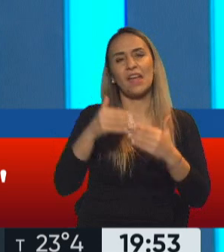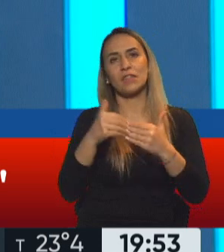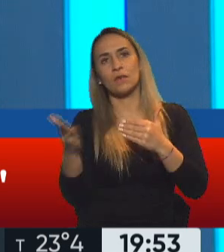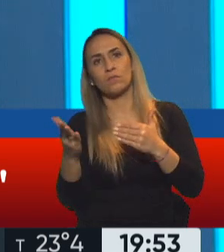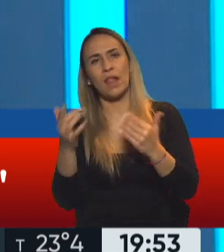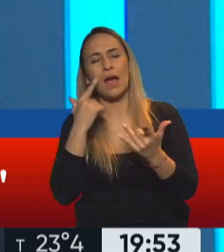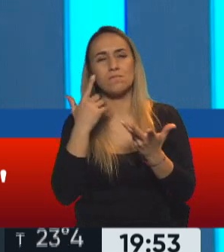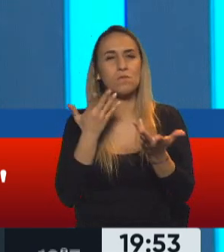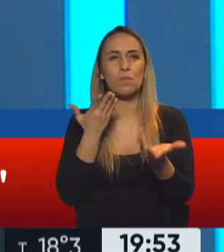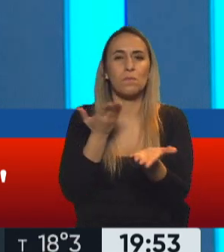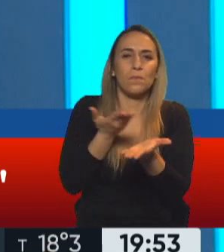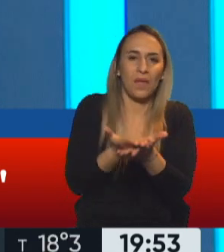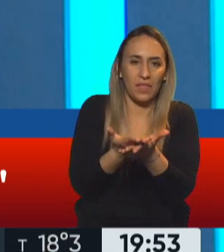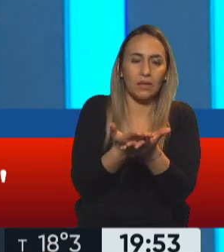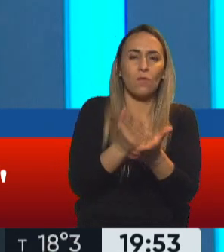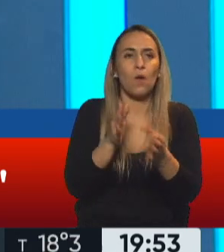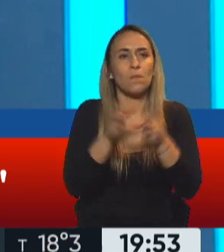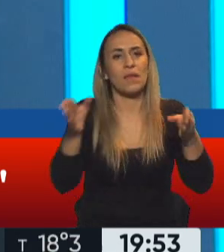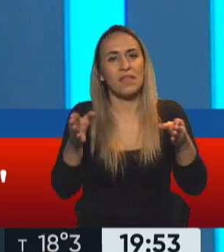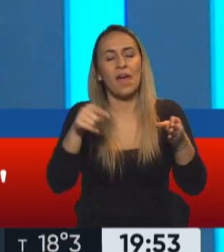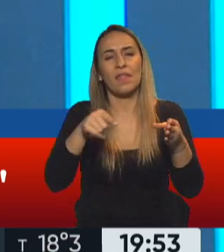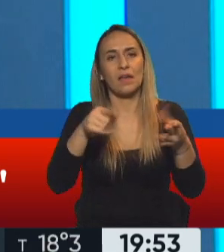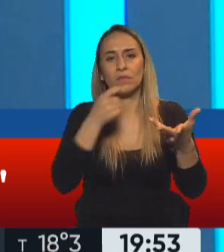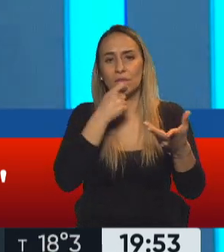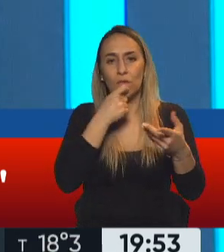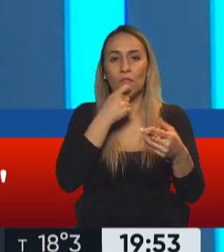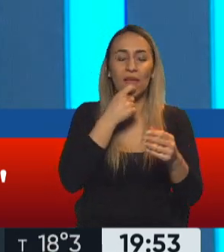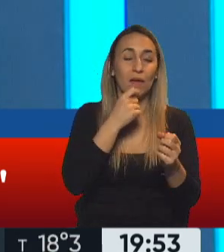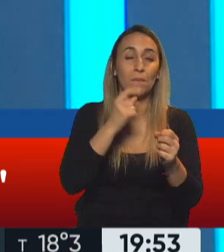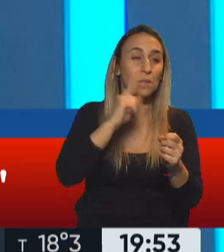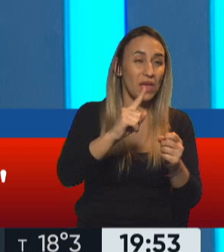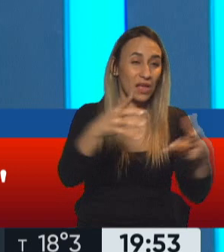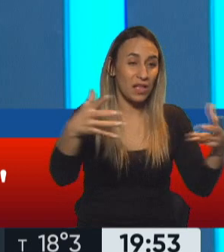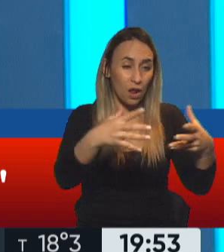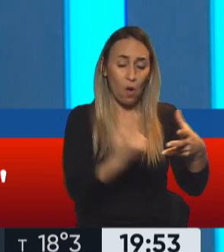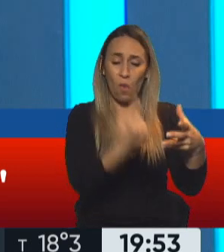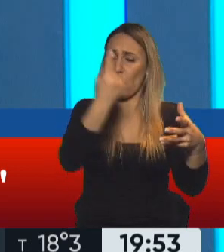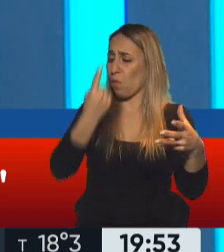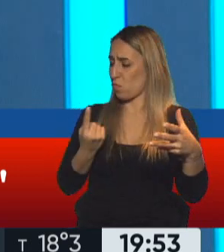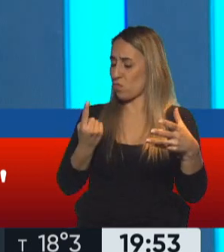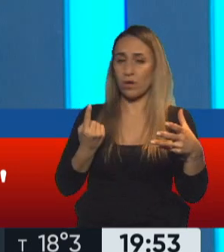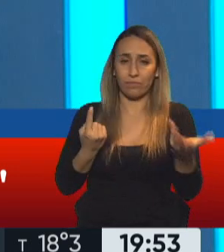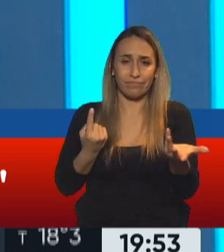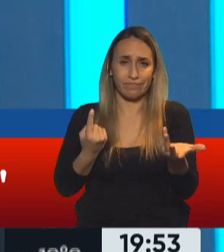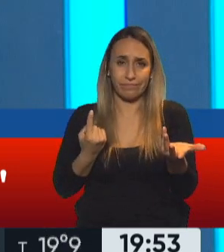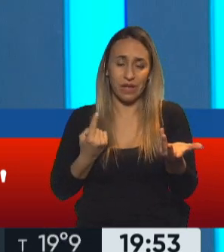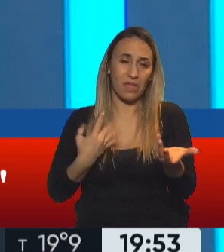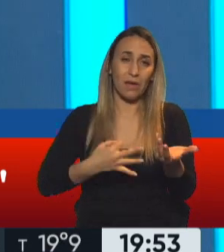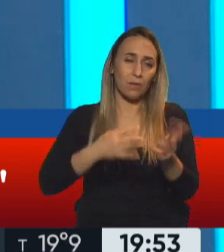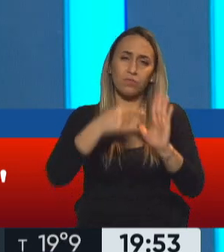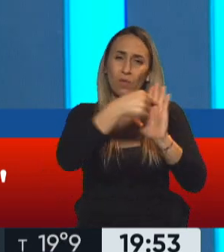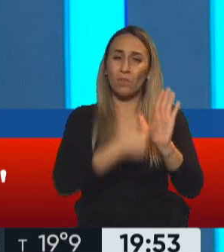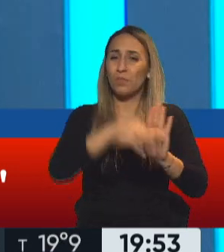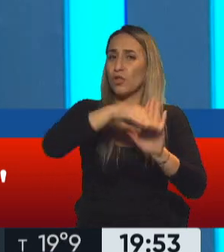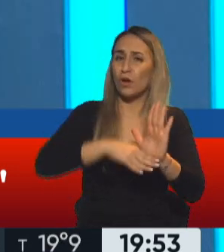pedir que se estire el periodo de aislamiento? Porque si quizás es 1 de cada 1000, no tiene un sentido porque después hay que hacer que se cumplan las cosas. Entonces,